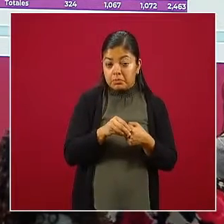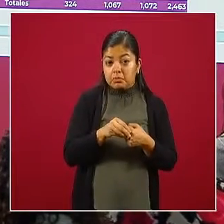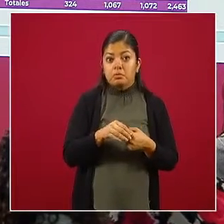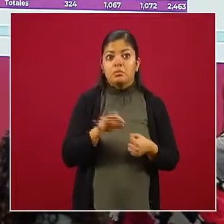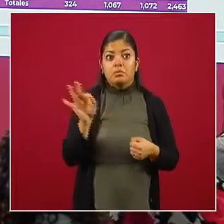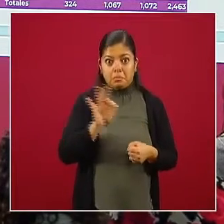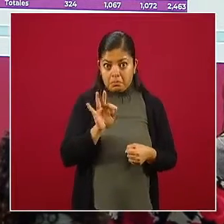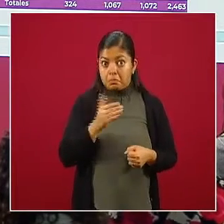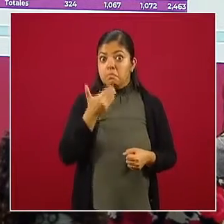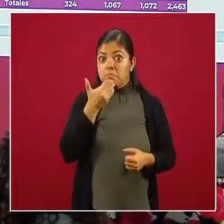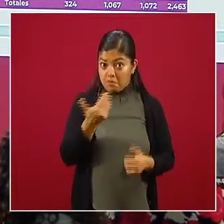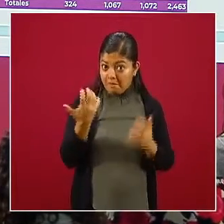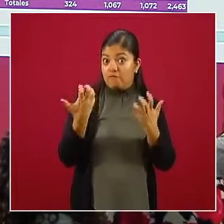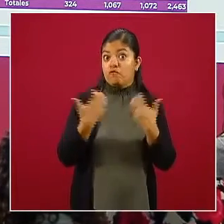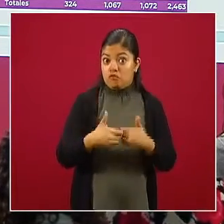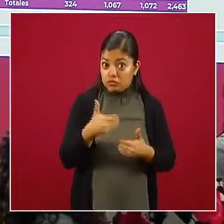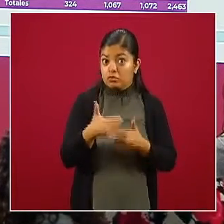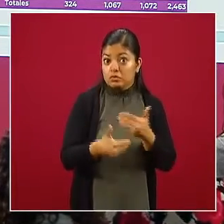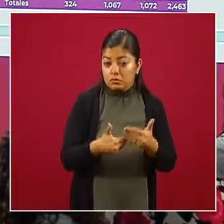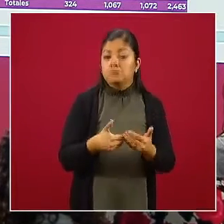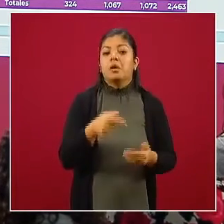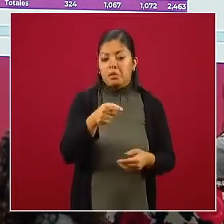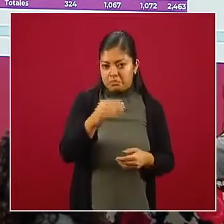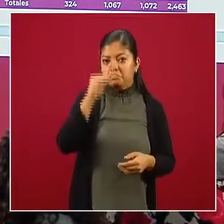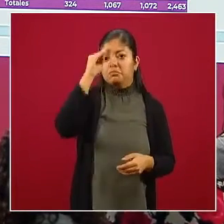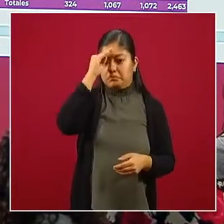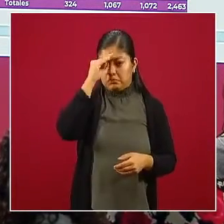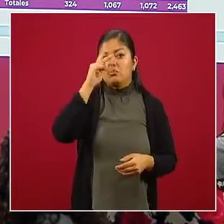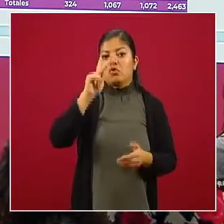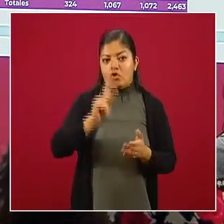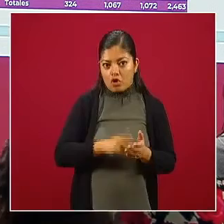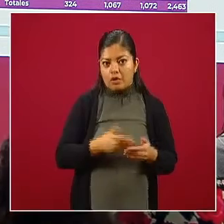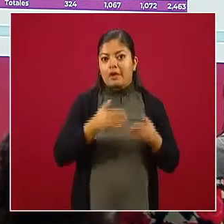respuesta positiva, considerar otros.